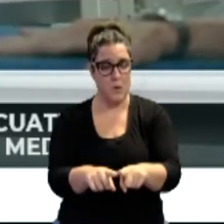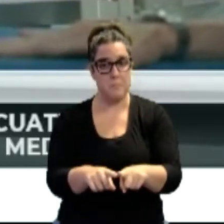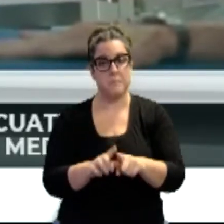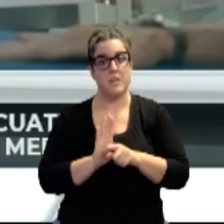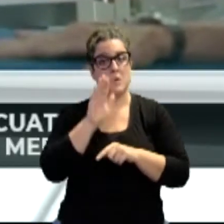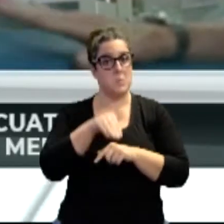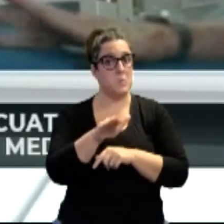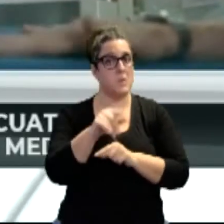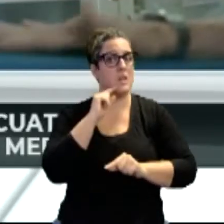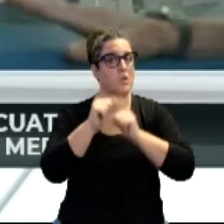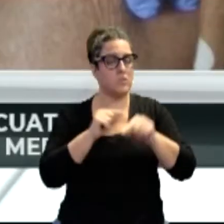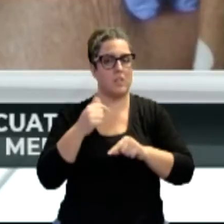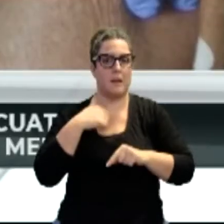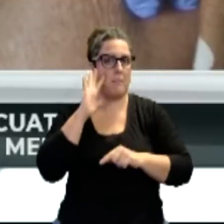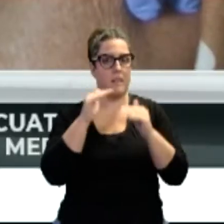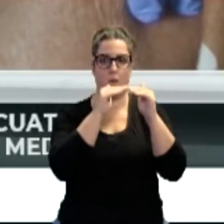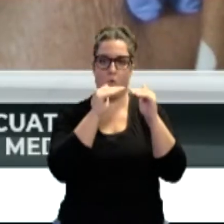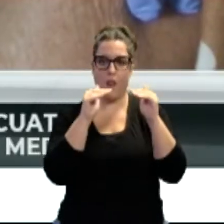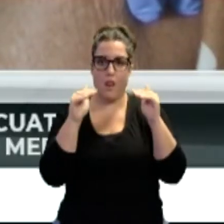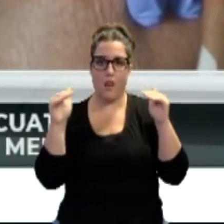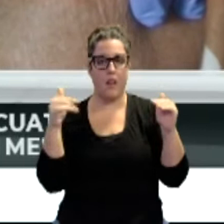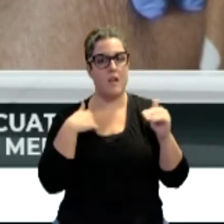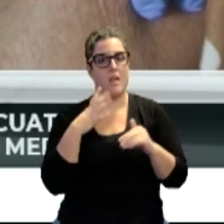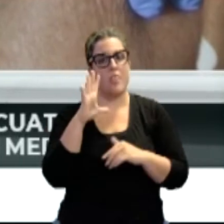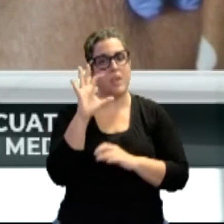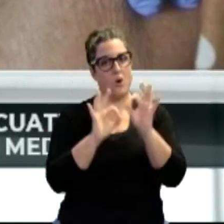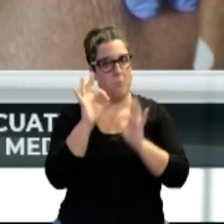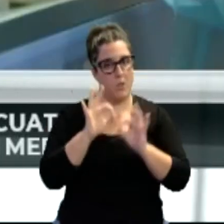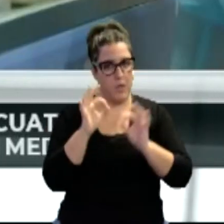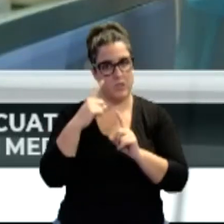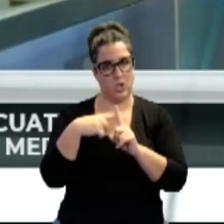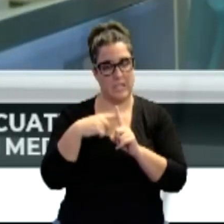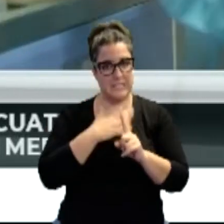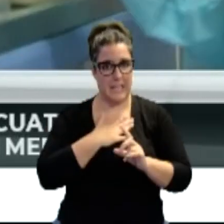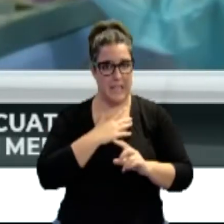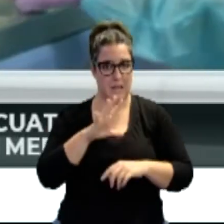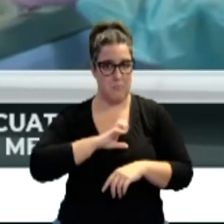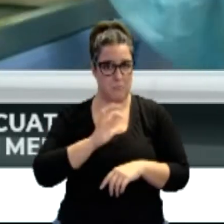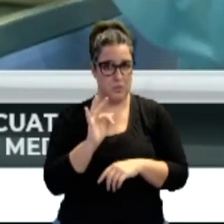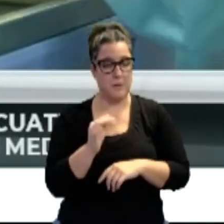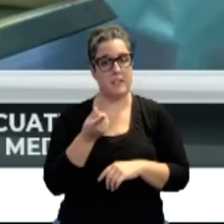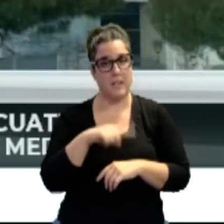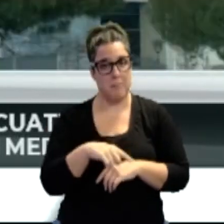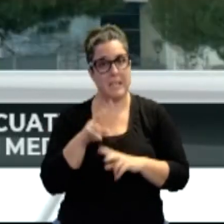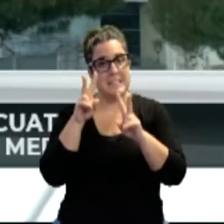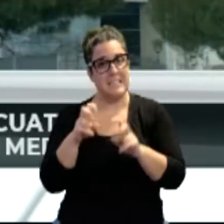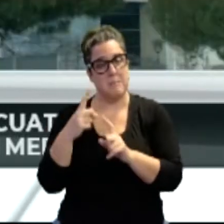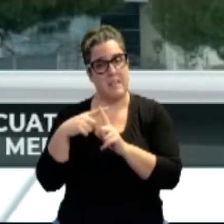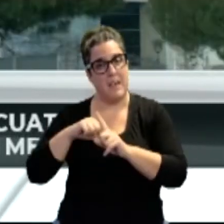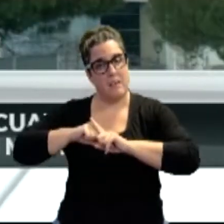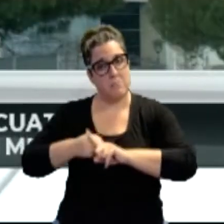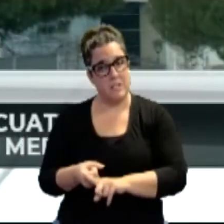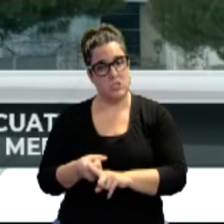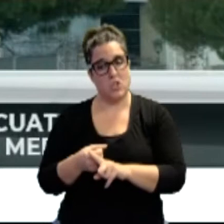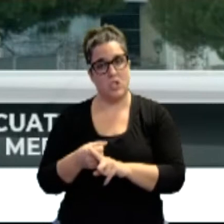dibuja una meseta en la tasa de positividad en torno al 5% y también en la carga asistencial en los hospitales. Todas las miradas están puestas